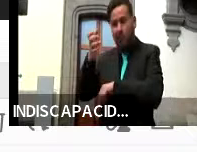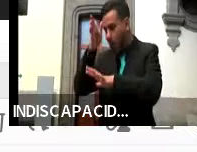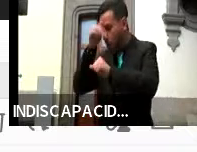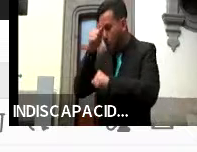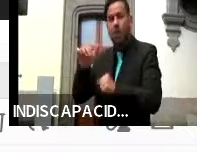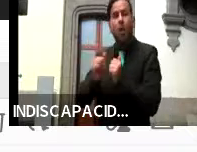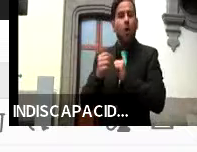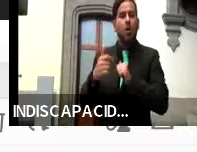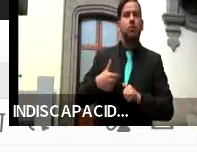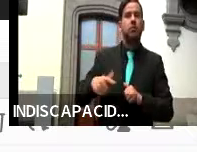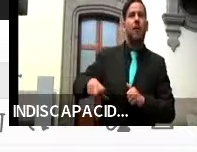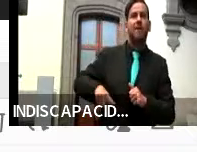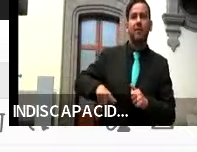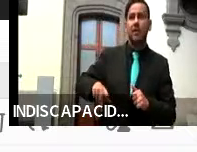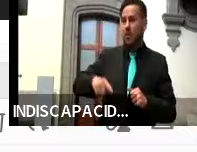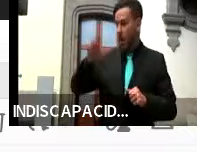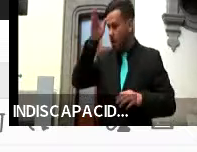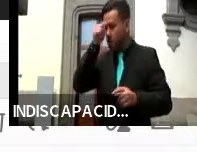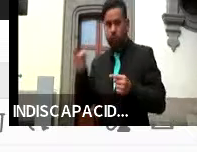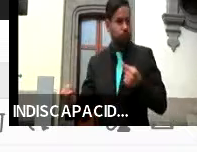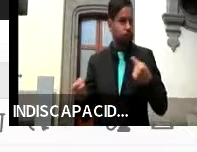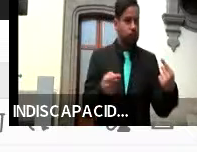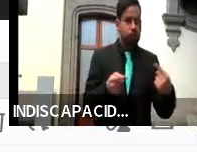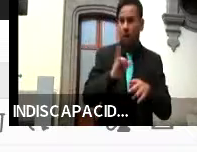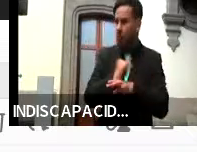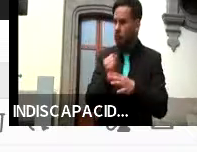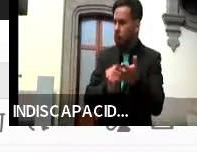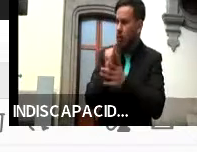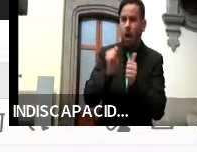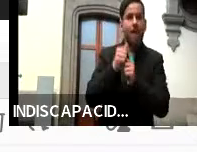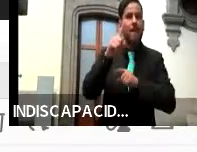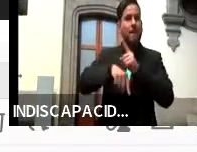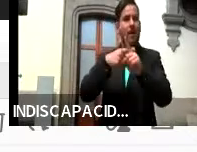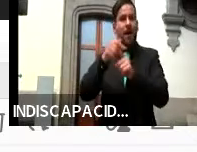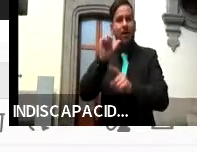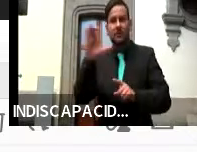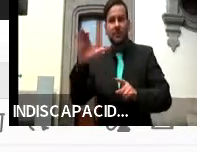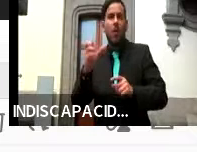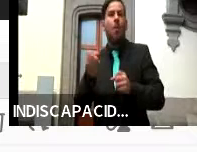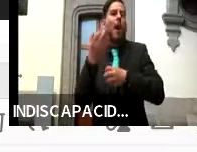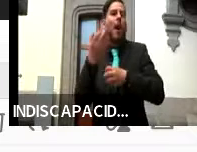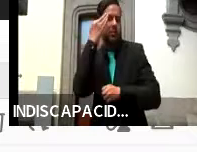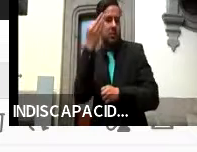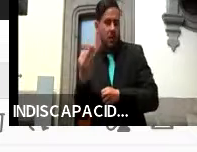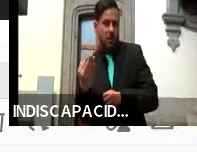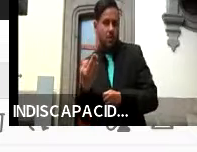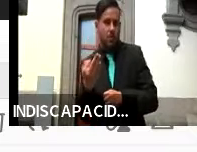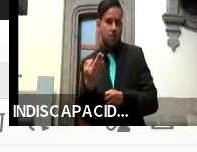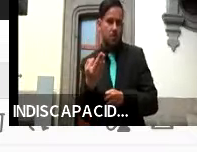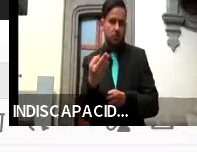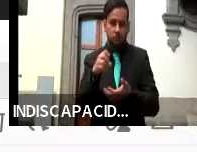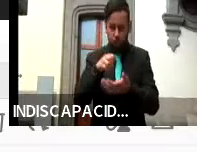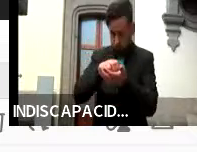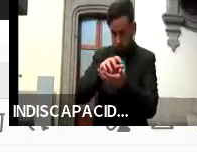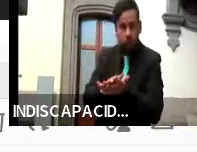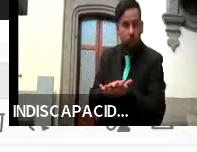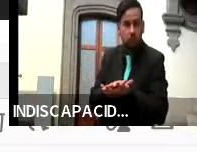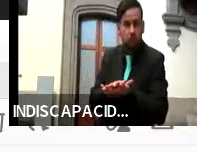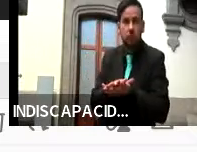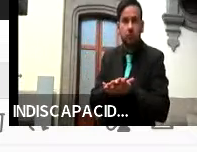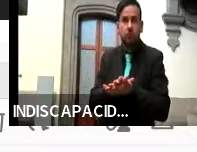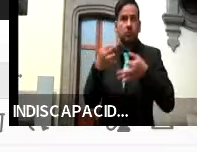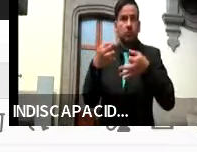de la sociedad civil, tomen esa decisión de elaborar un plan. Designen, y aquí es necesario revisar a nivel